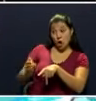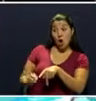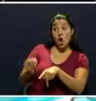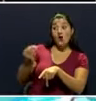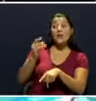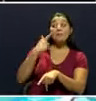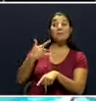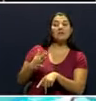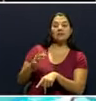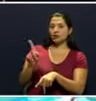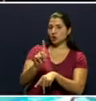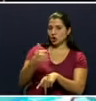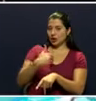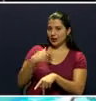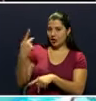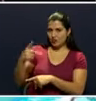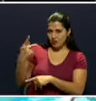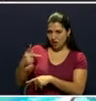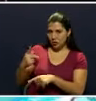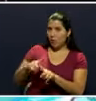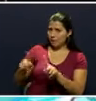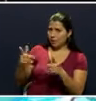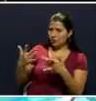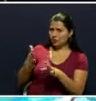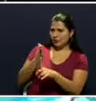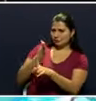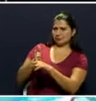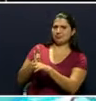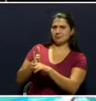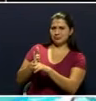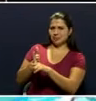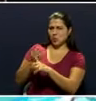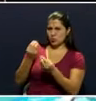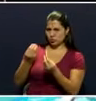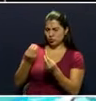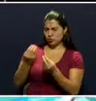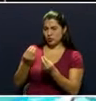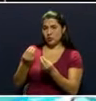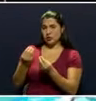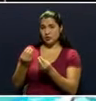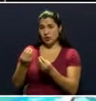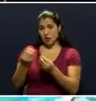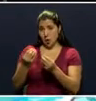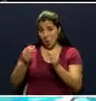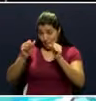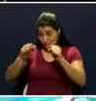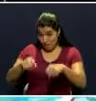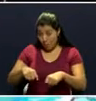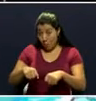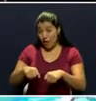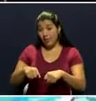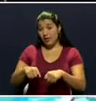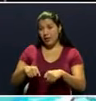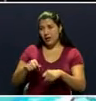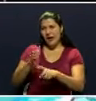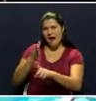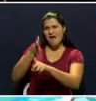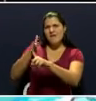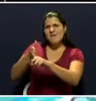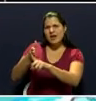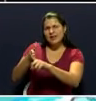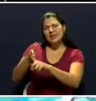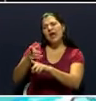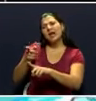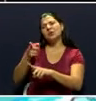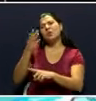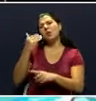tienen factores de riesgo y que se han visto muy perjudicadas. Puede estar influyendo en esos